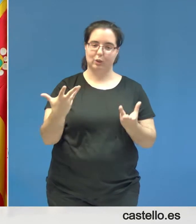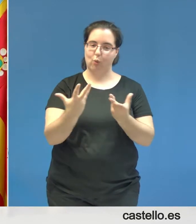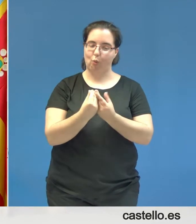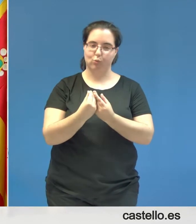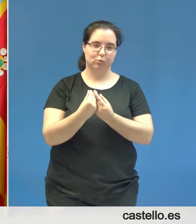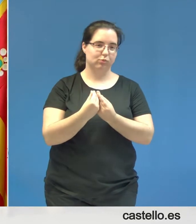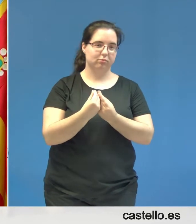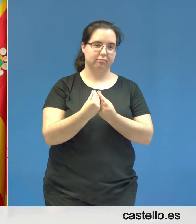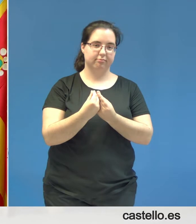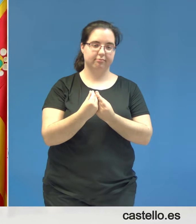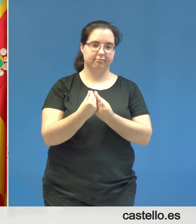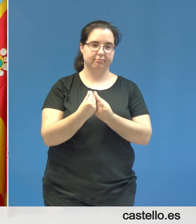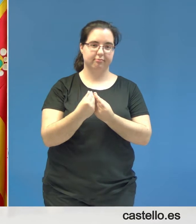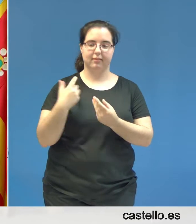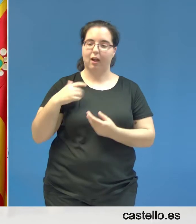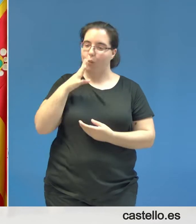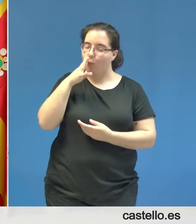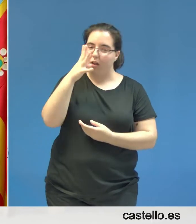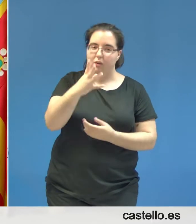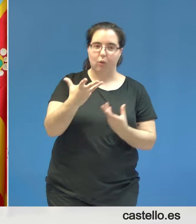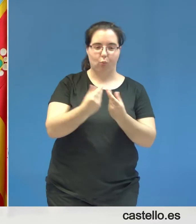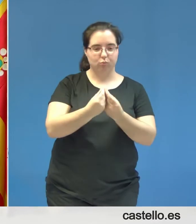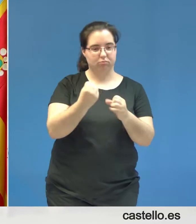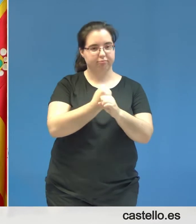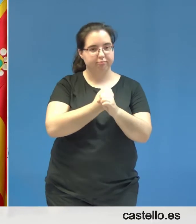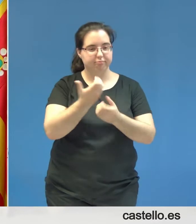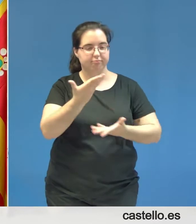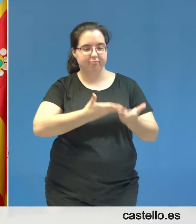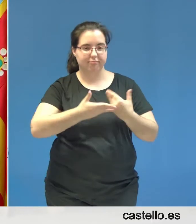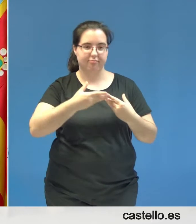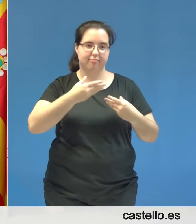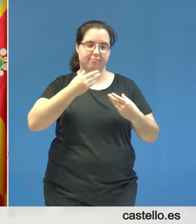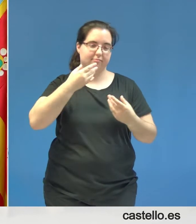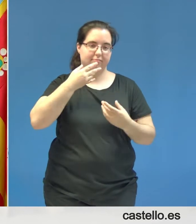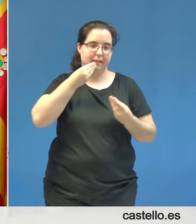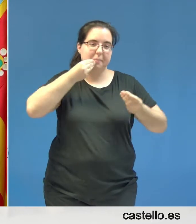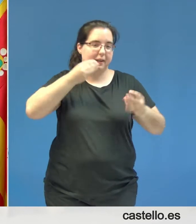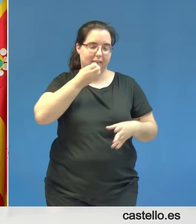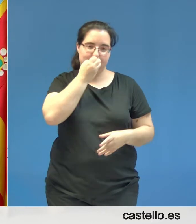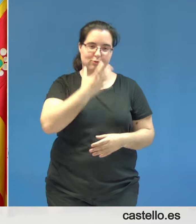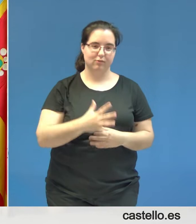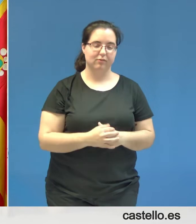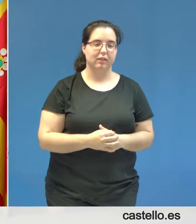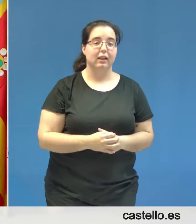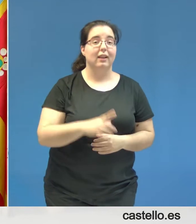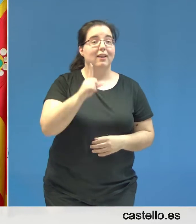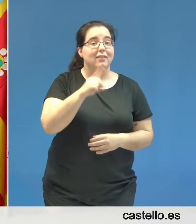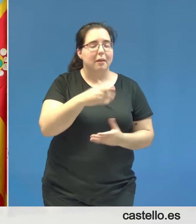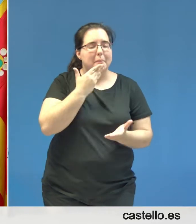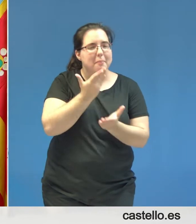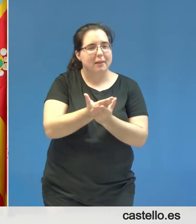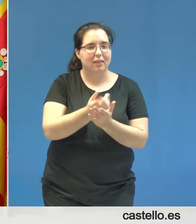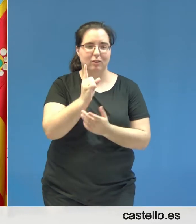ustedes estos 4 años, esta fabulosa experiencia. Y solo pediros una cosa, que el respeto